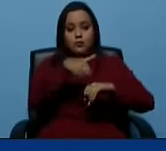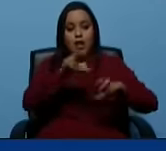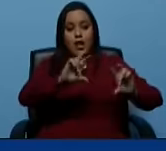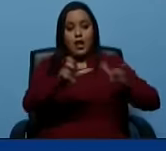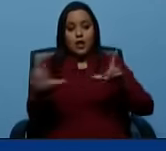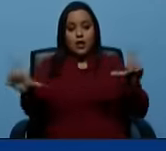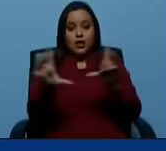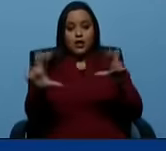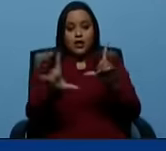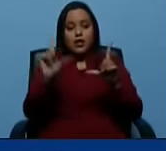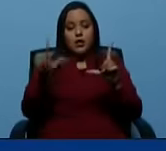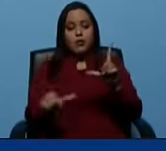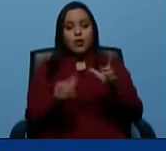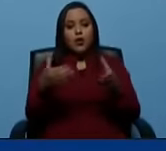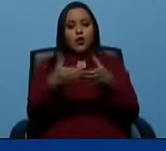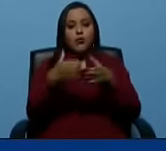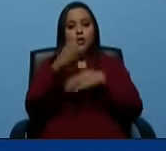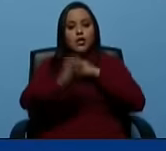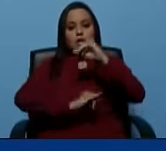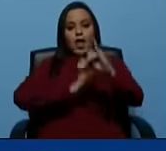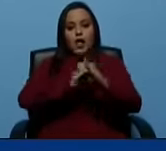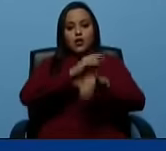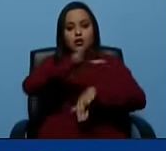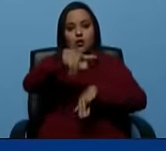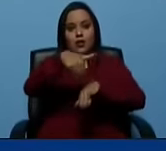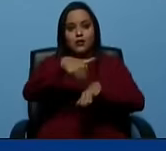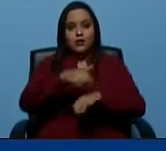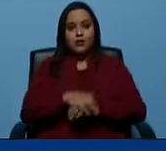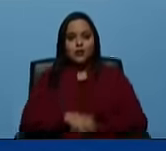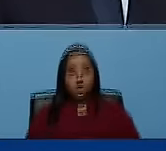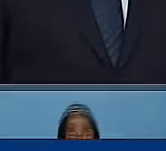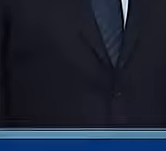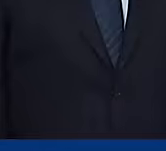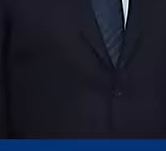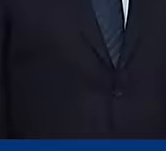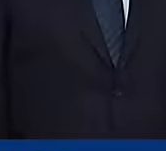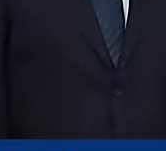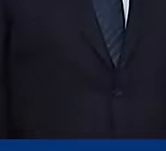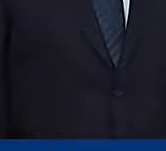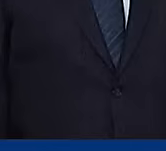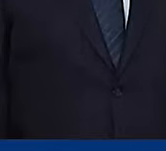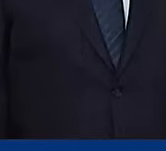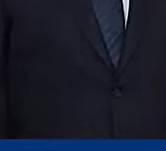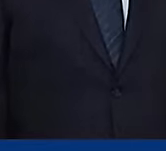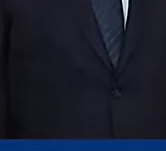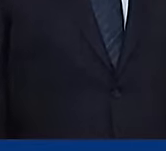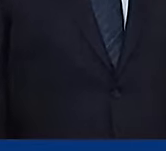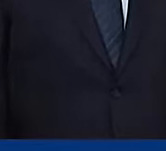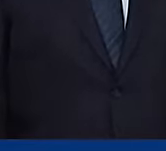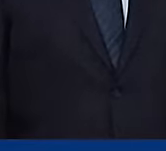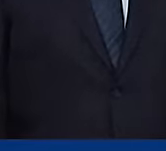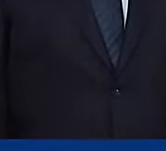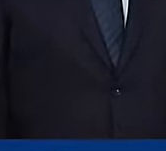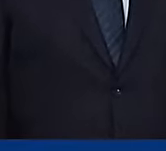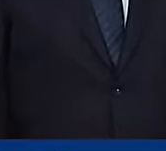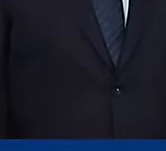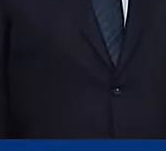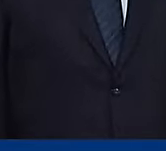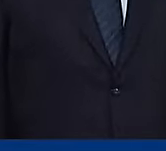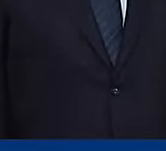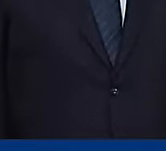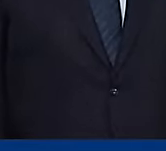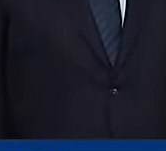los medios internacionales y nacionales que están presentes y por redes sociales.